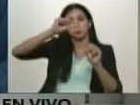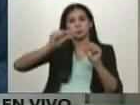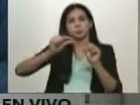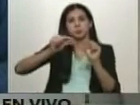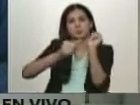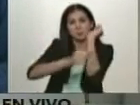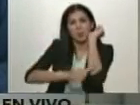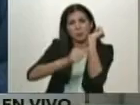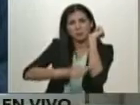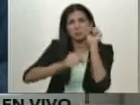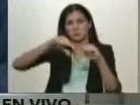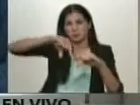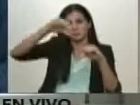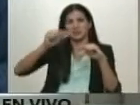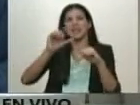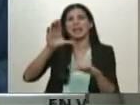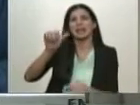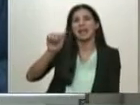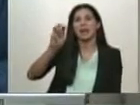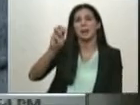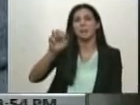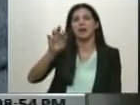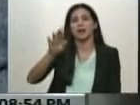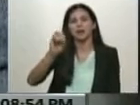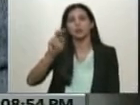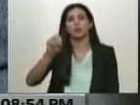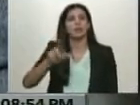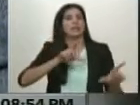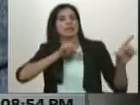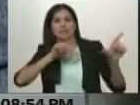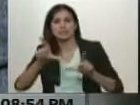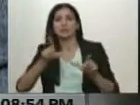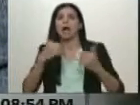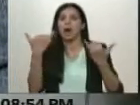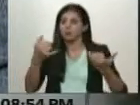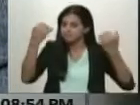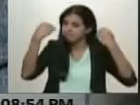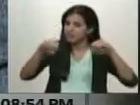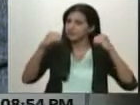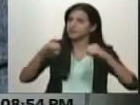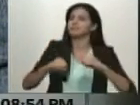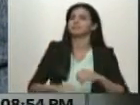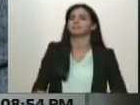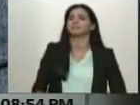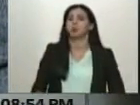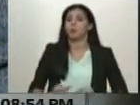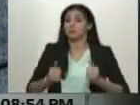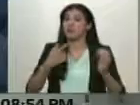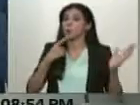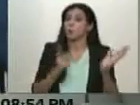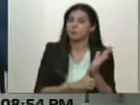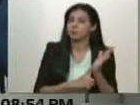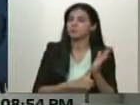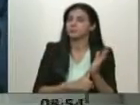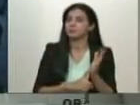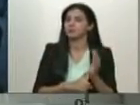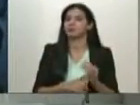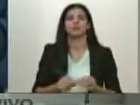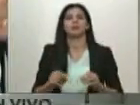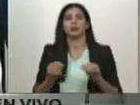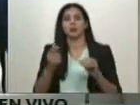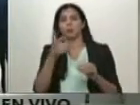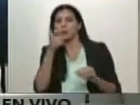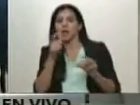camaronero. Ahora a ejecutarla para facilitar la reactivación de un conjunto de